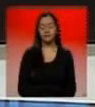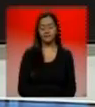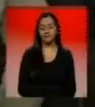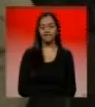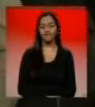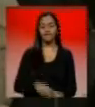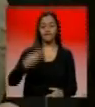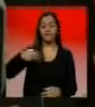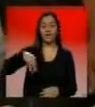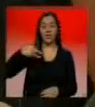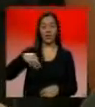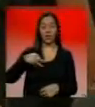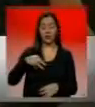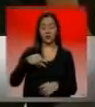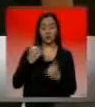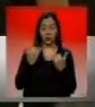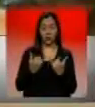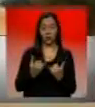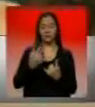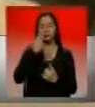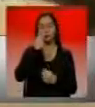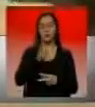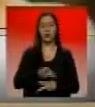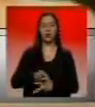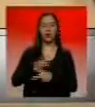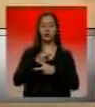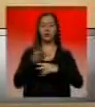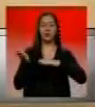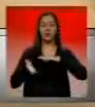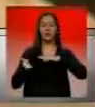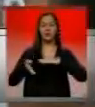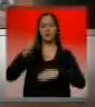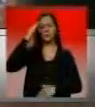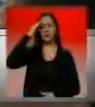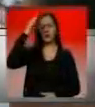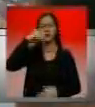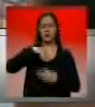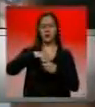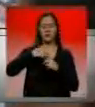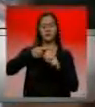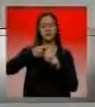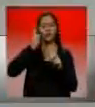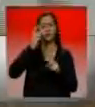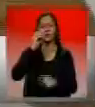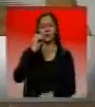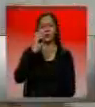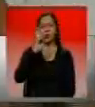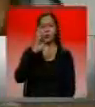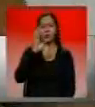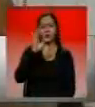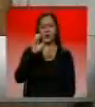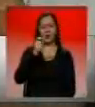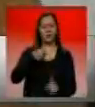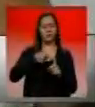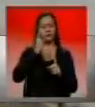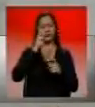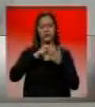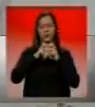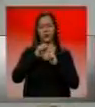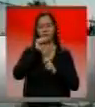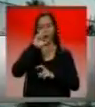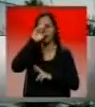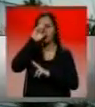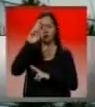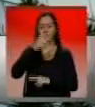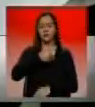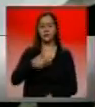Y ese miércoles estaba previsto realizar un nuevo consejo de disciplina militar en contra del capitán Edwin Ortega, quien es acusado de faltar el respeto al